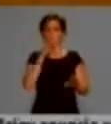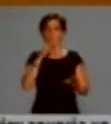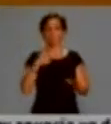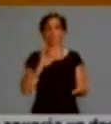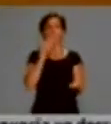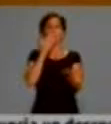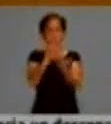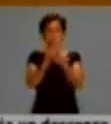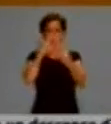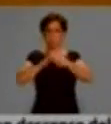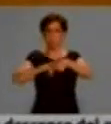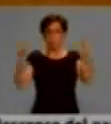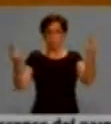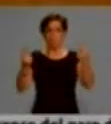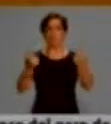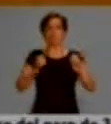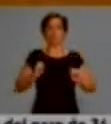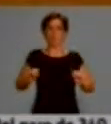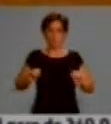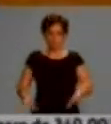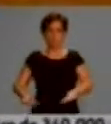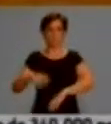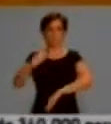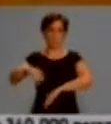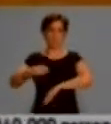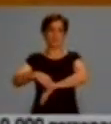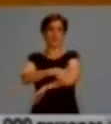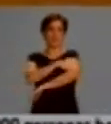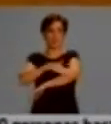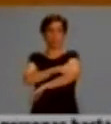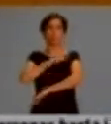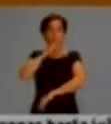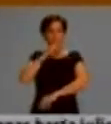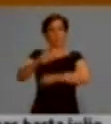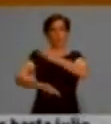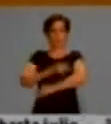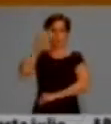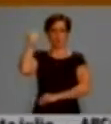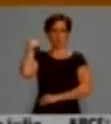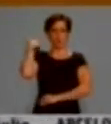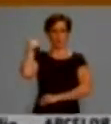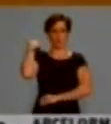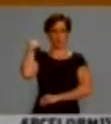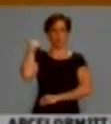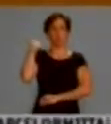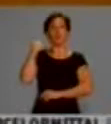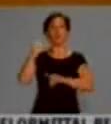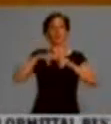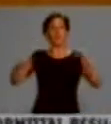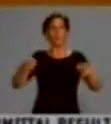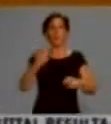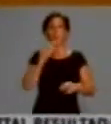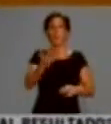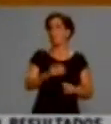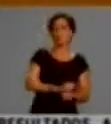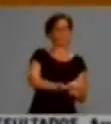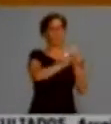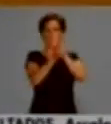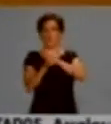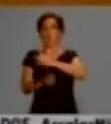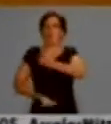la dimisión del presidente del Gobierno y dijimos que pasábamos de pedirla a actuar para conseguirla.